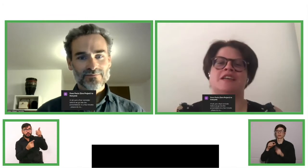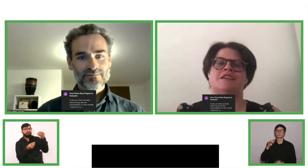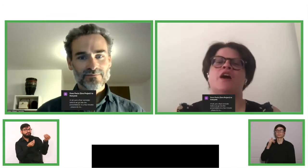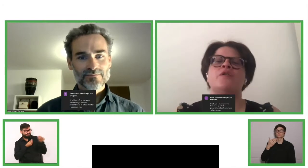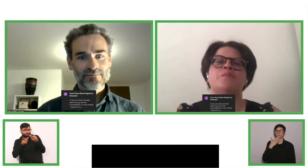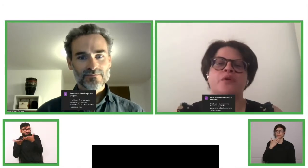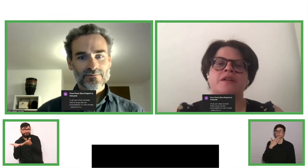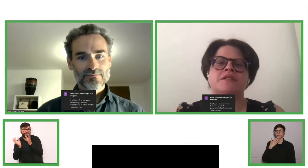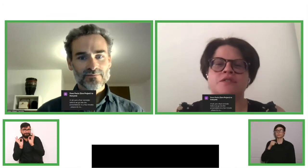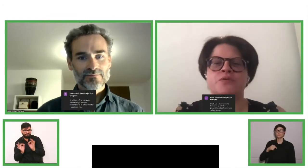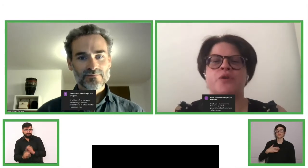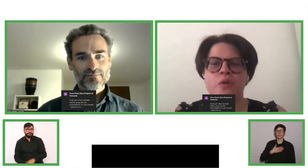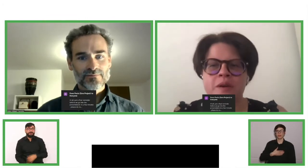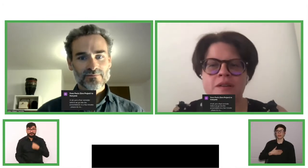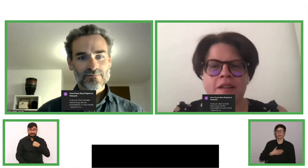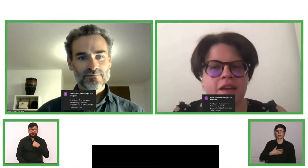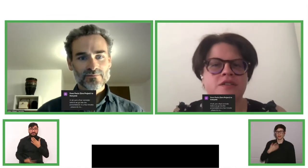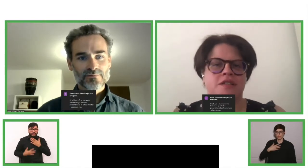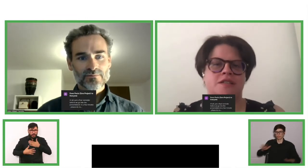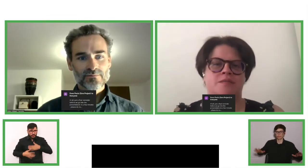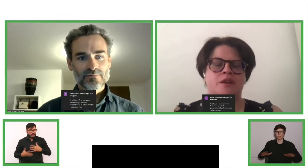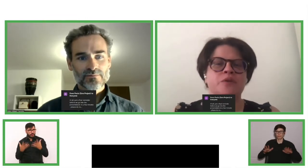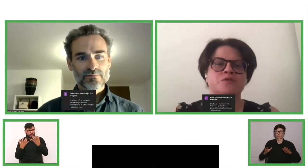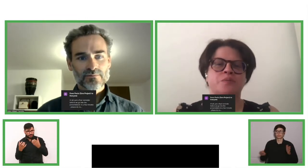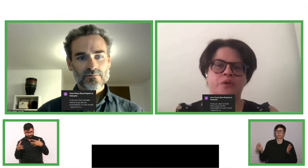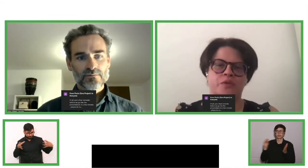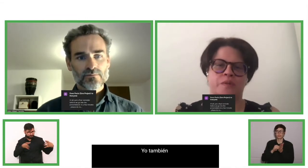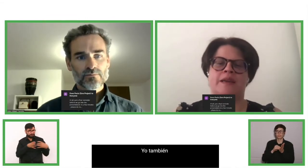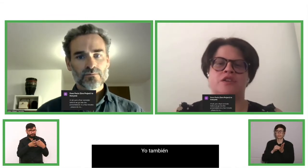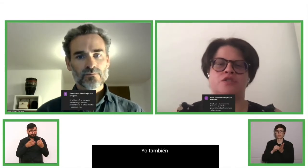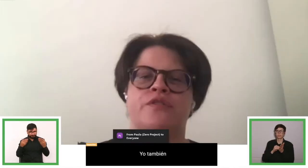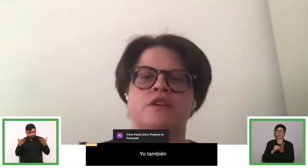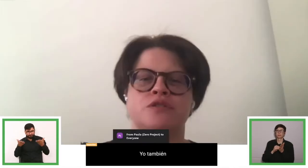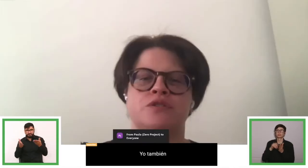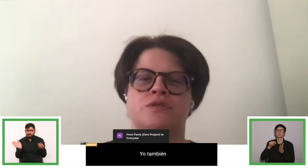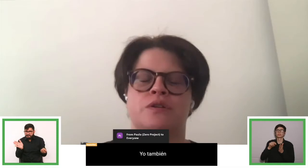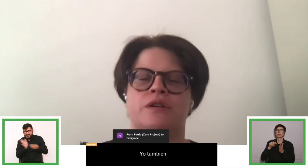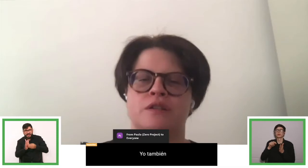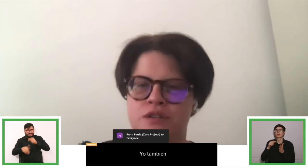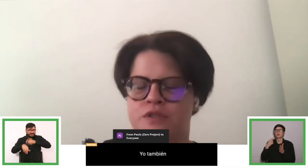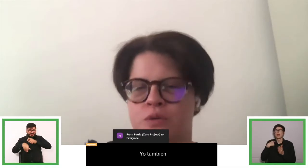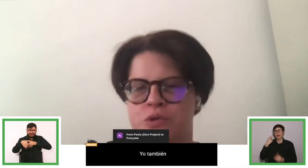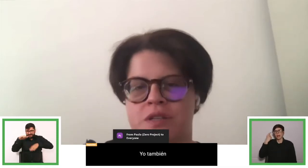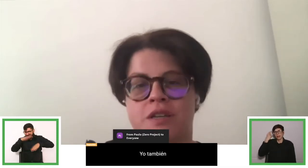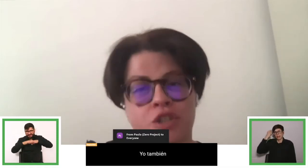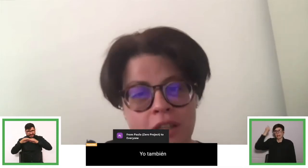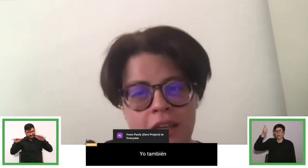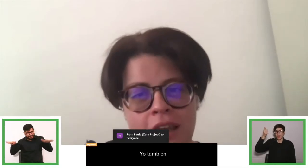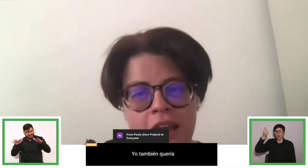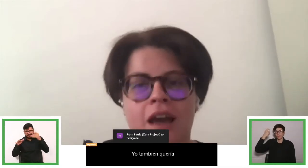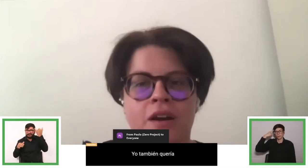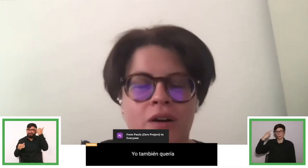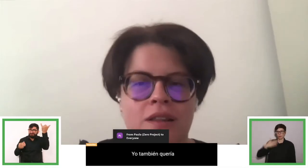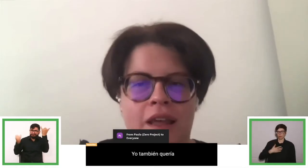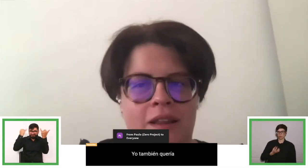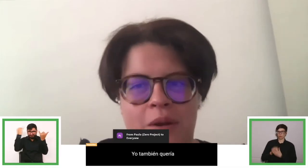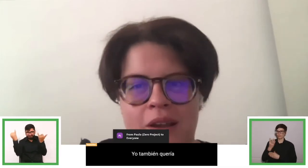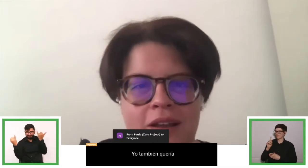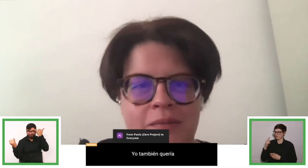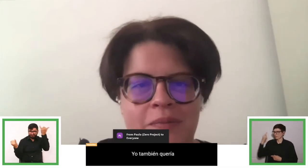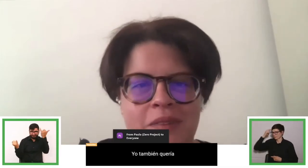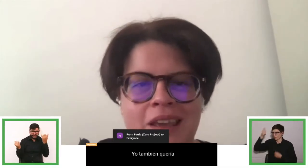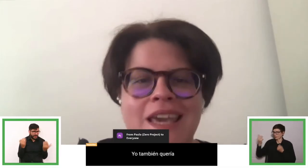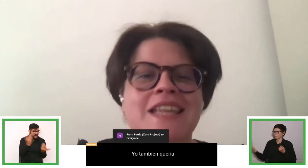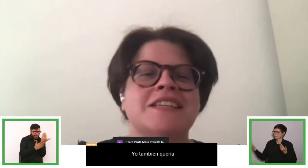Gracias. Yo también quería enfatizar lo importante que es co-crear un ecosistema que va a ayudar